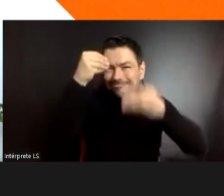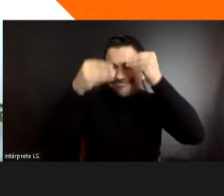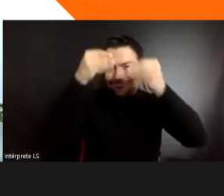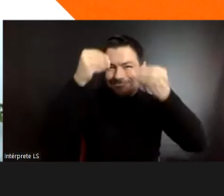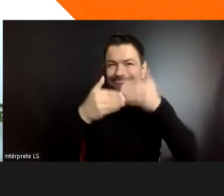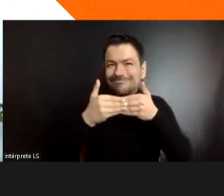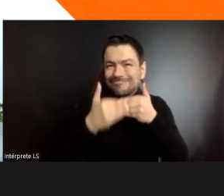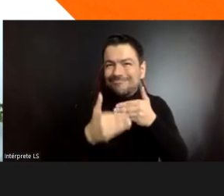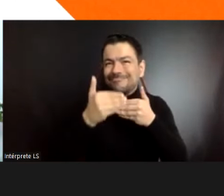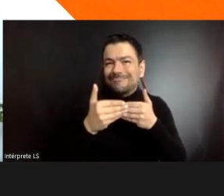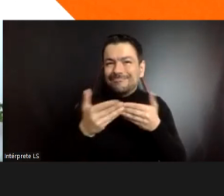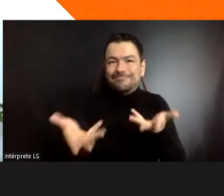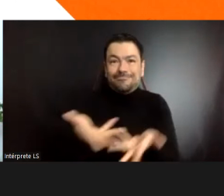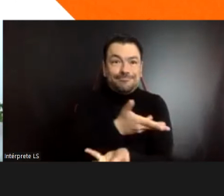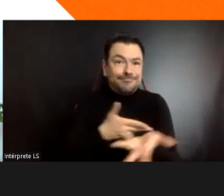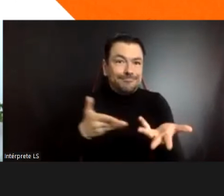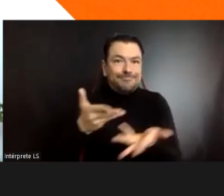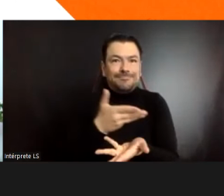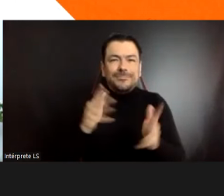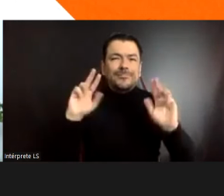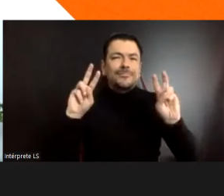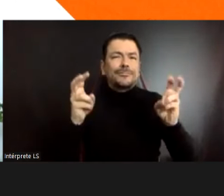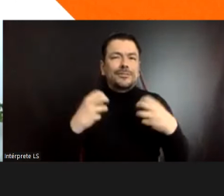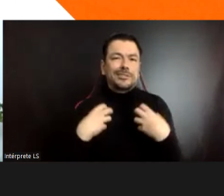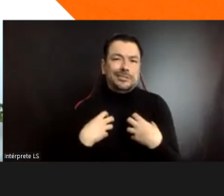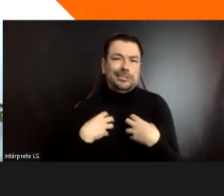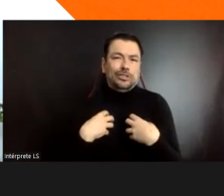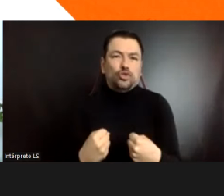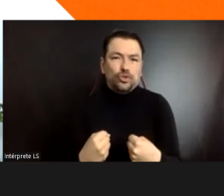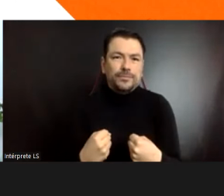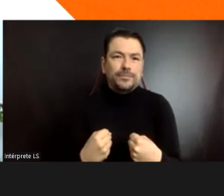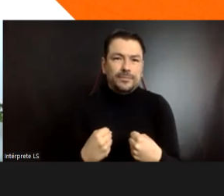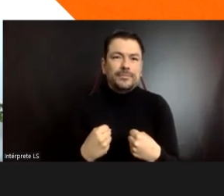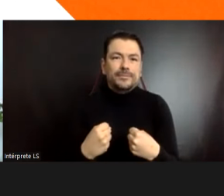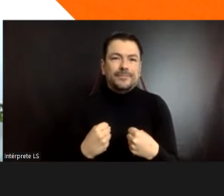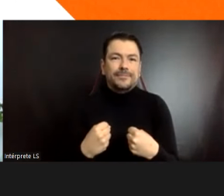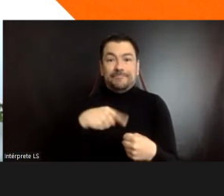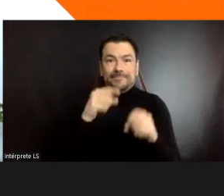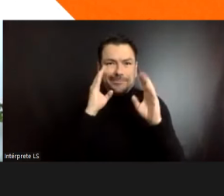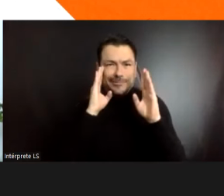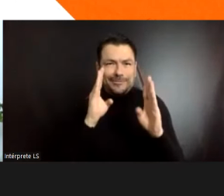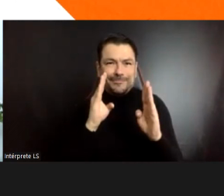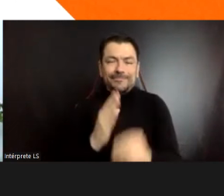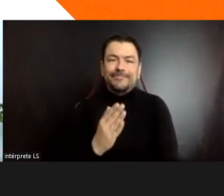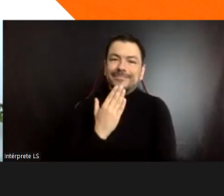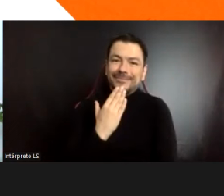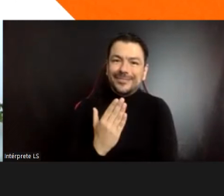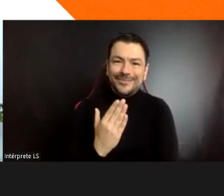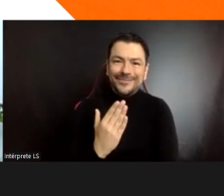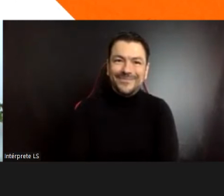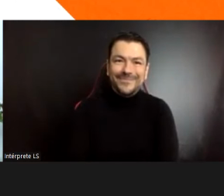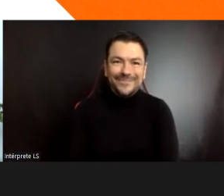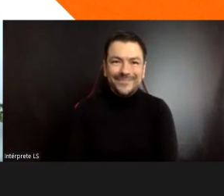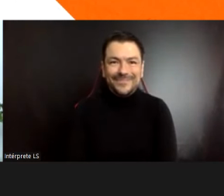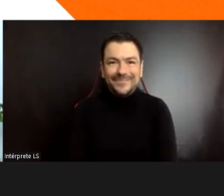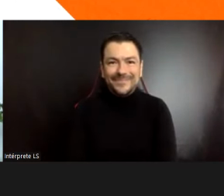de salud en respuesta a emergencias. Cambio. Muchas gracias, Alex.